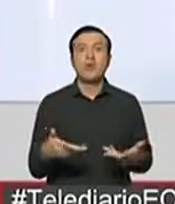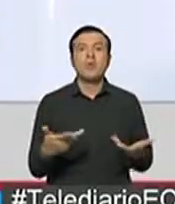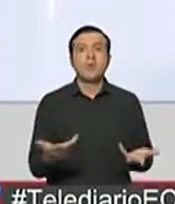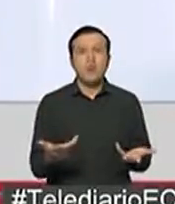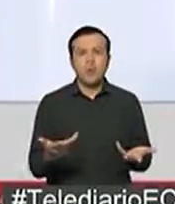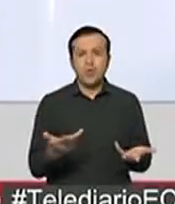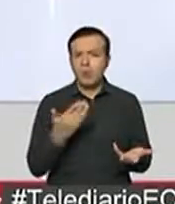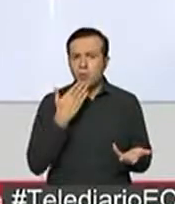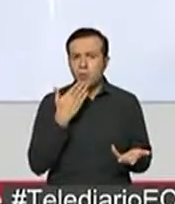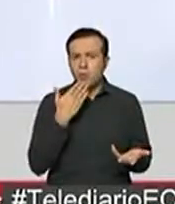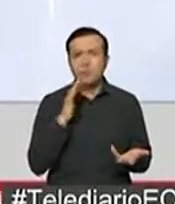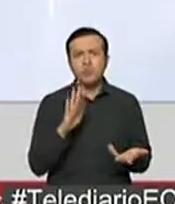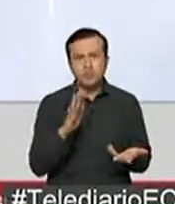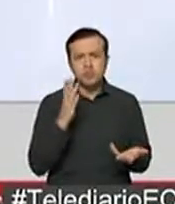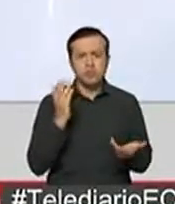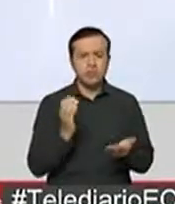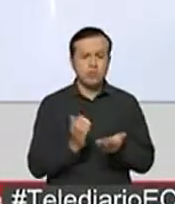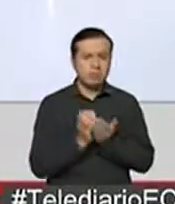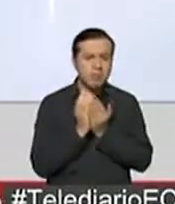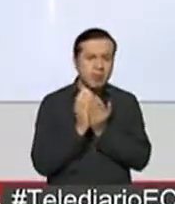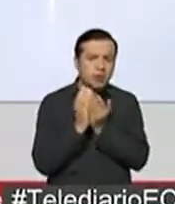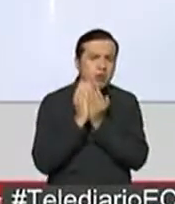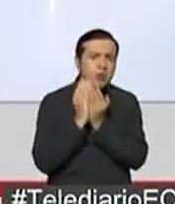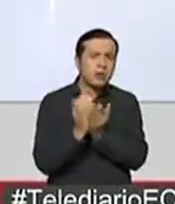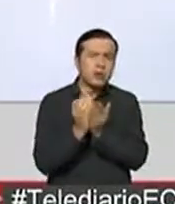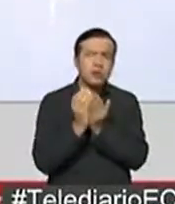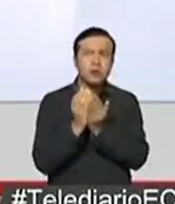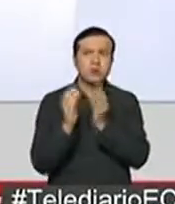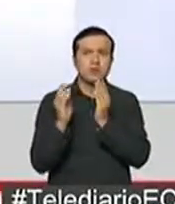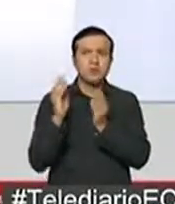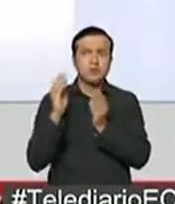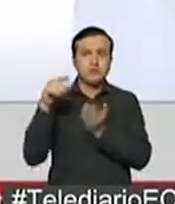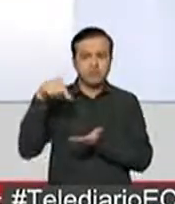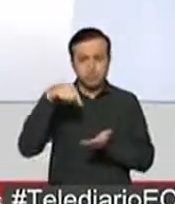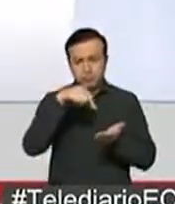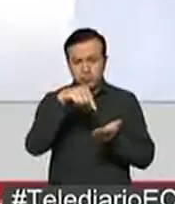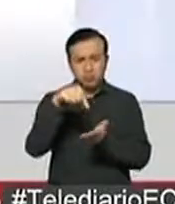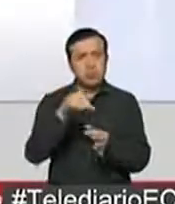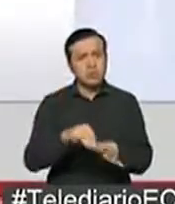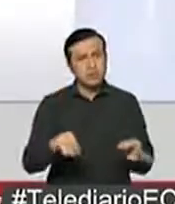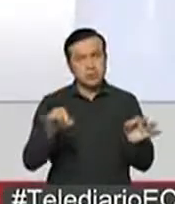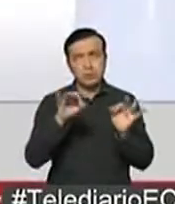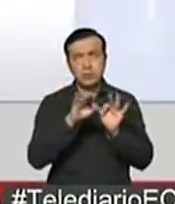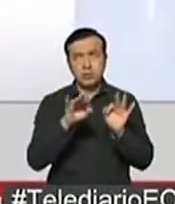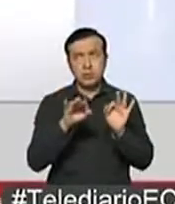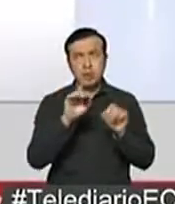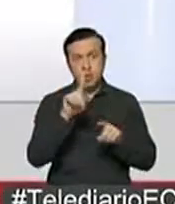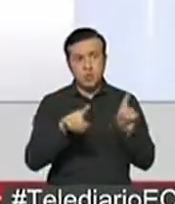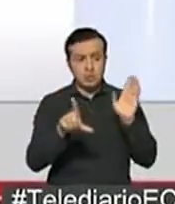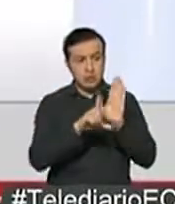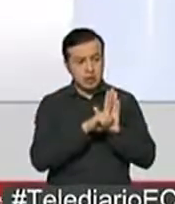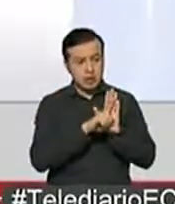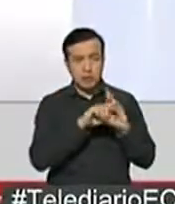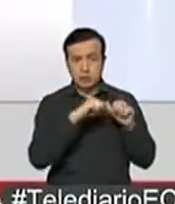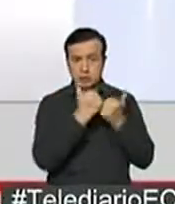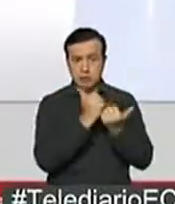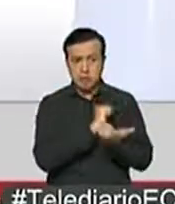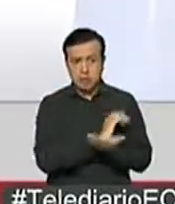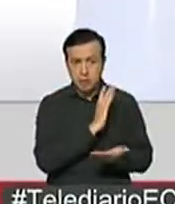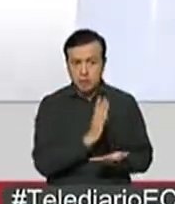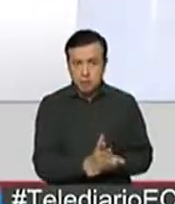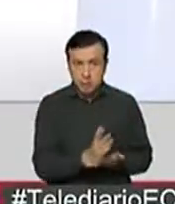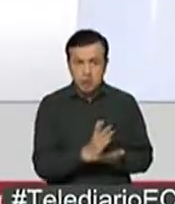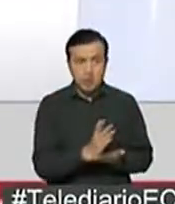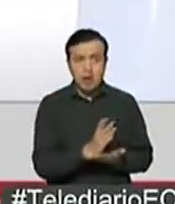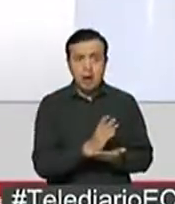embarcaciones se movilicen sin tener un georreferenciador pero hay otros cuerpos legales que están detenidos en la asamblea nacional como el código de policía